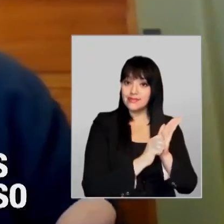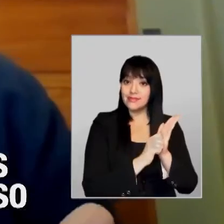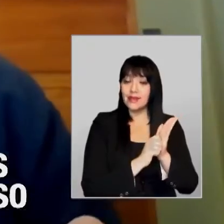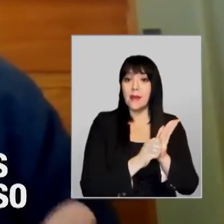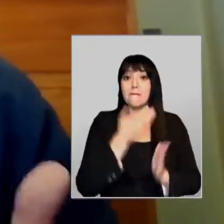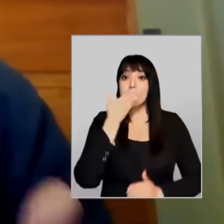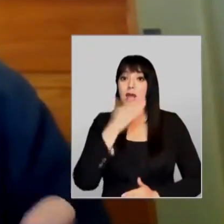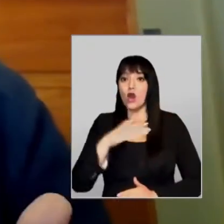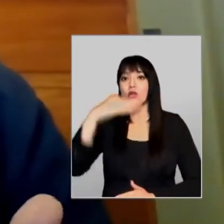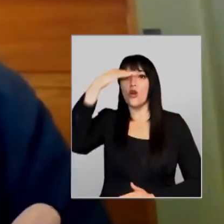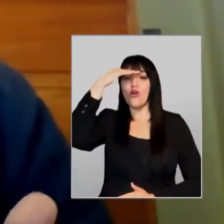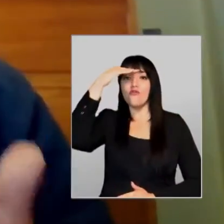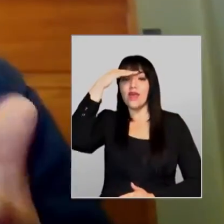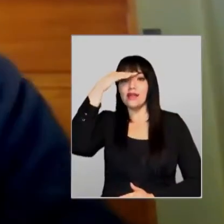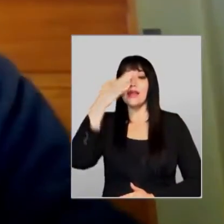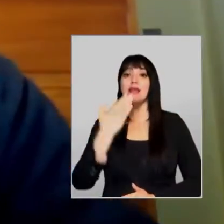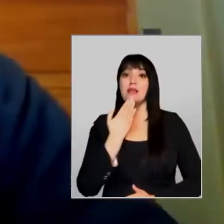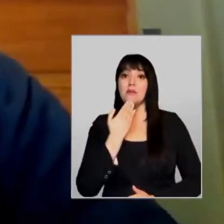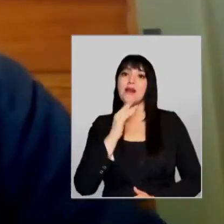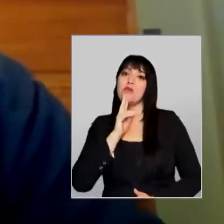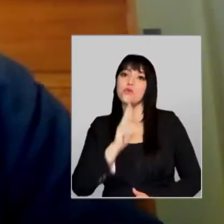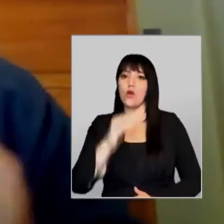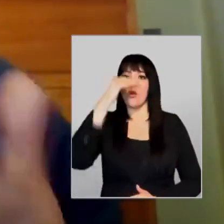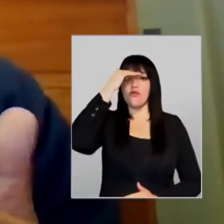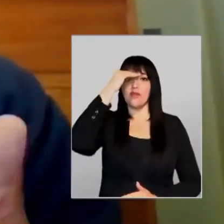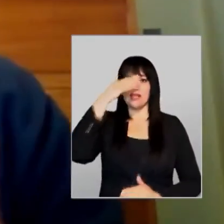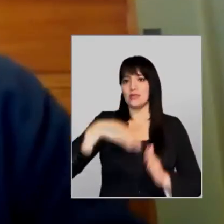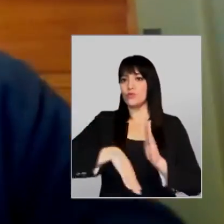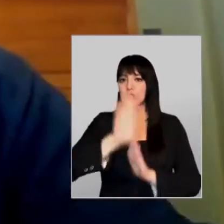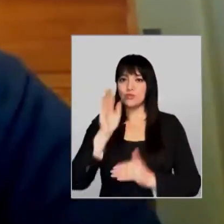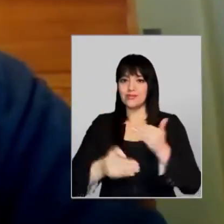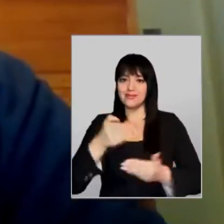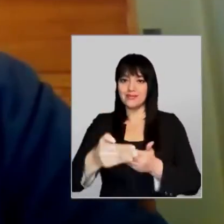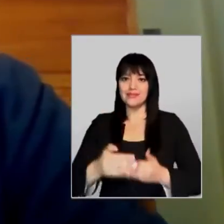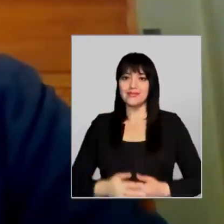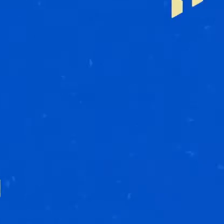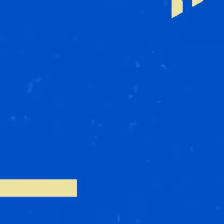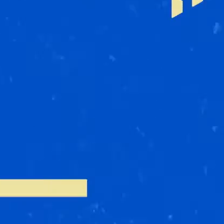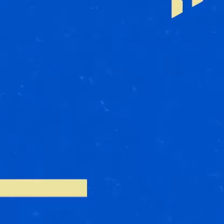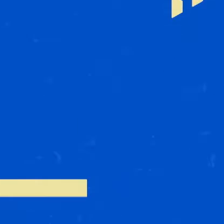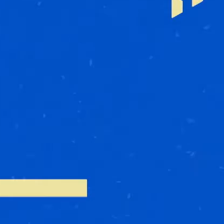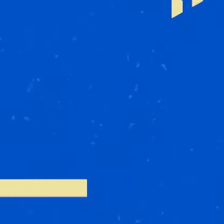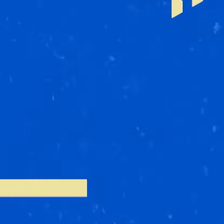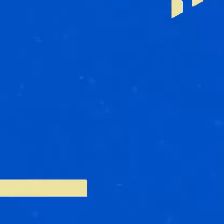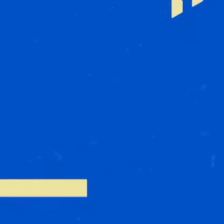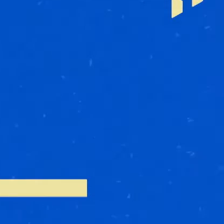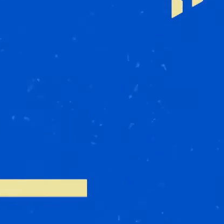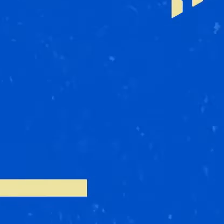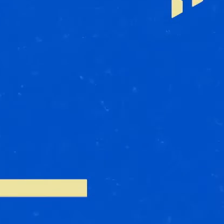en el proceso y, por ende, mayor confianza en el resultado.